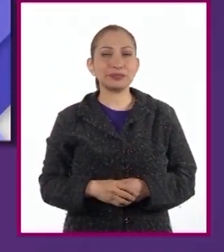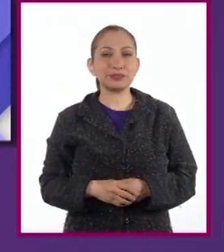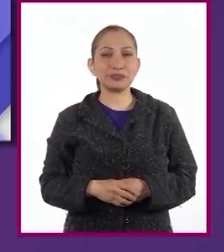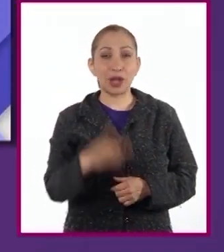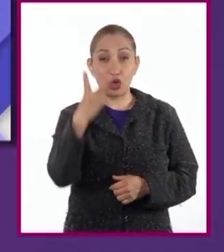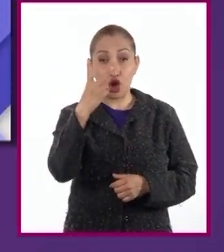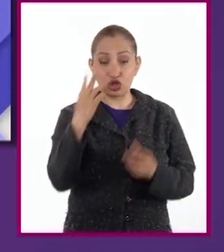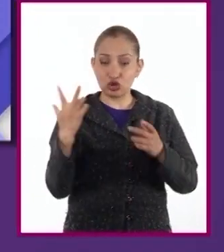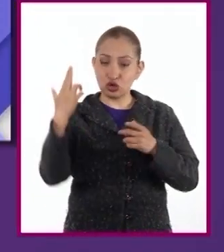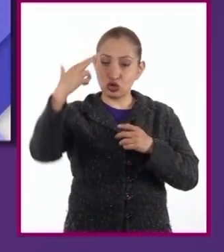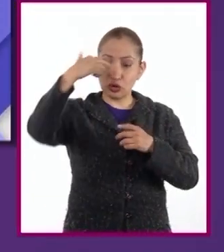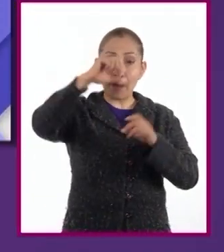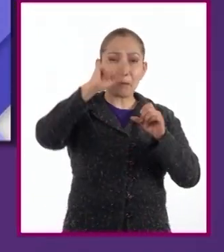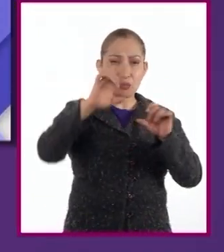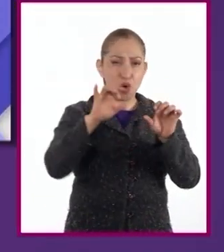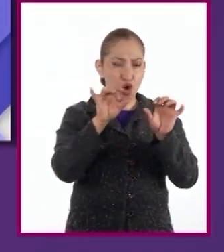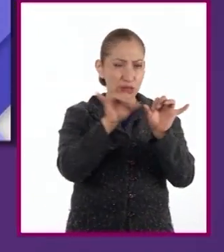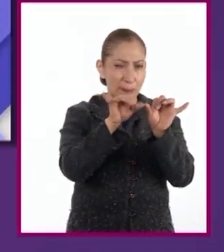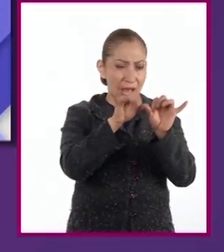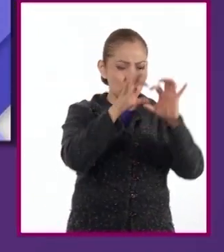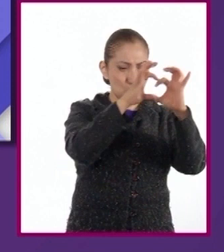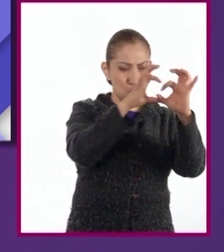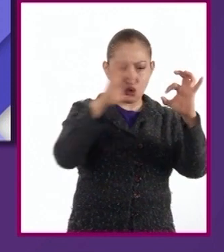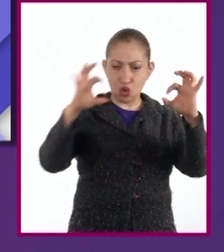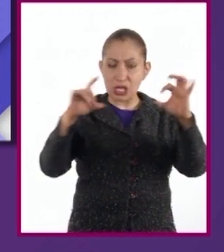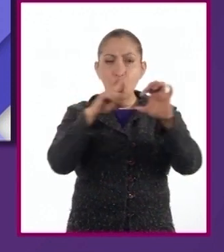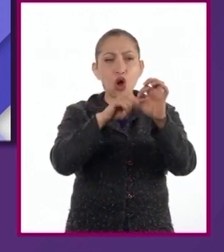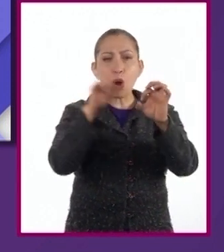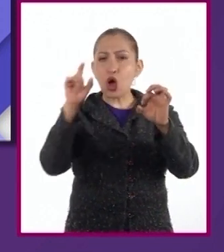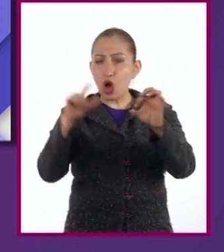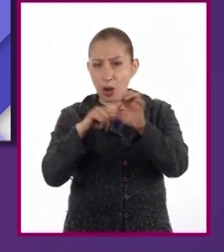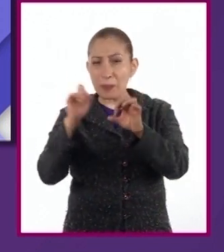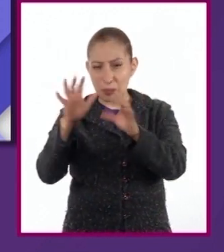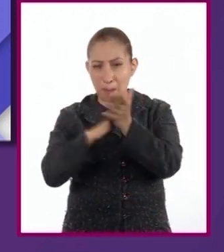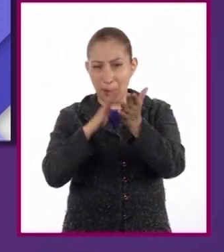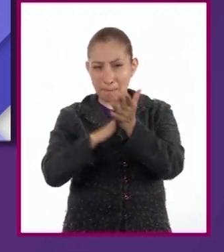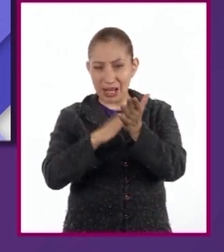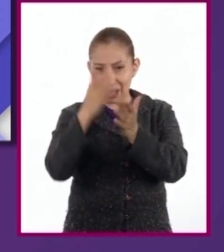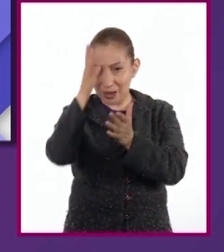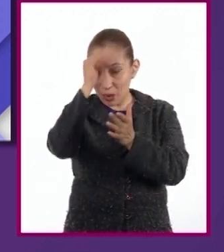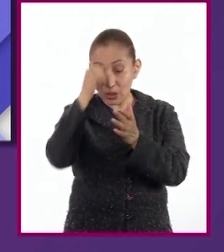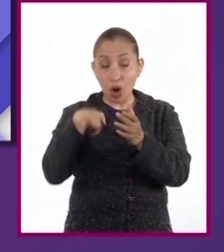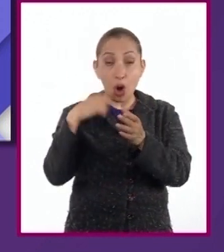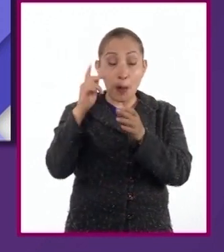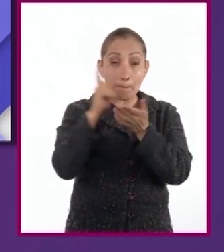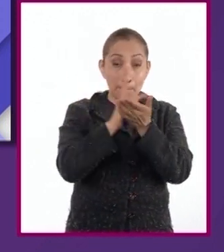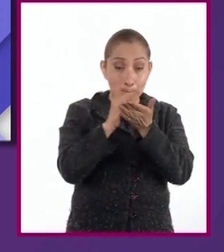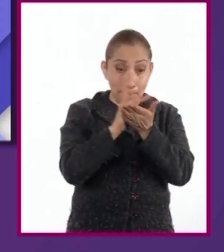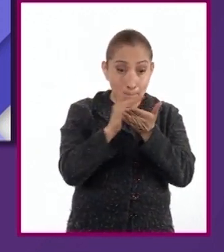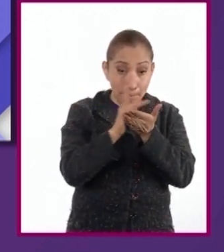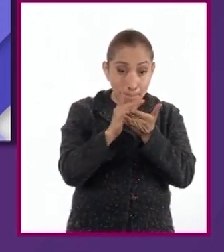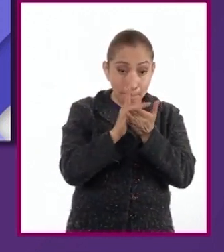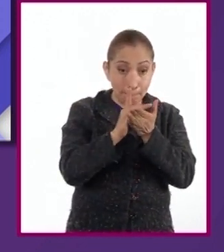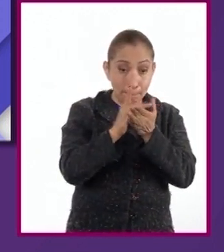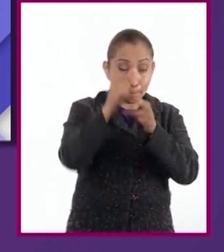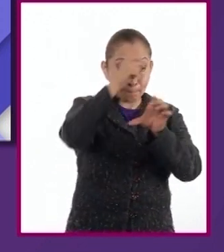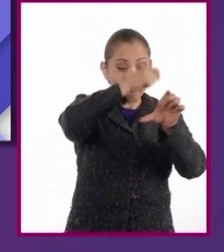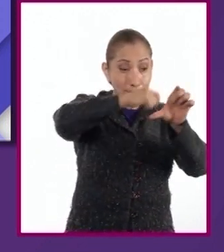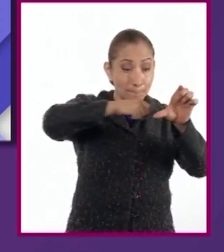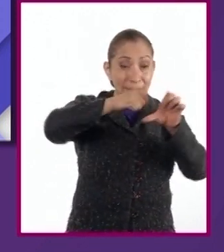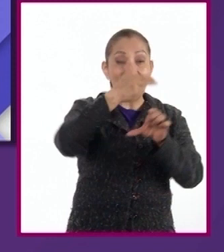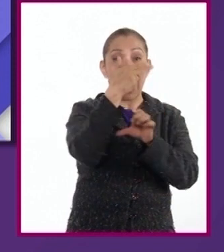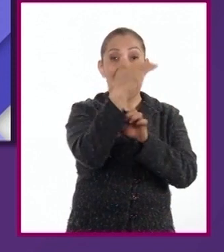Recorten 2 círculos del mismo tamaño y del mismo color. Con un marcador, coloquen el símbolo del hidrógeno,